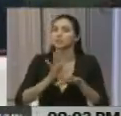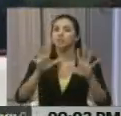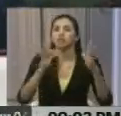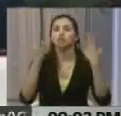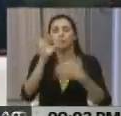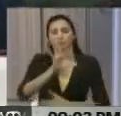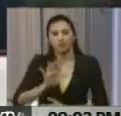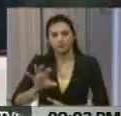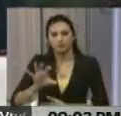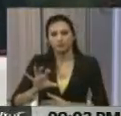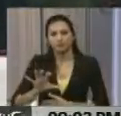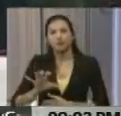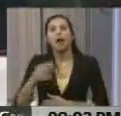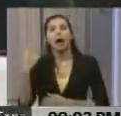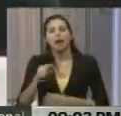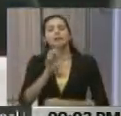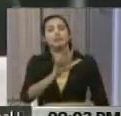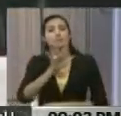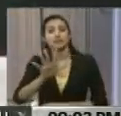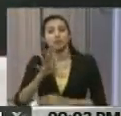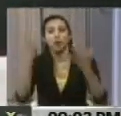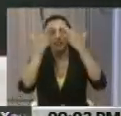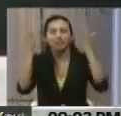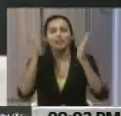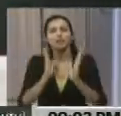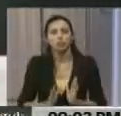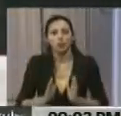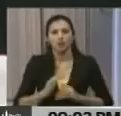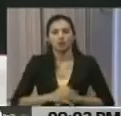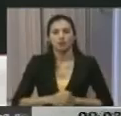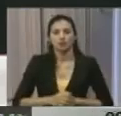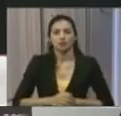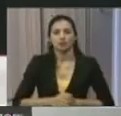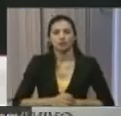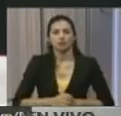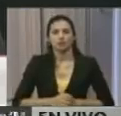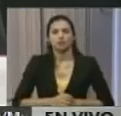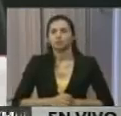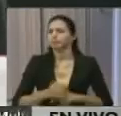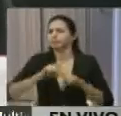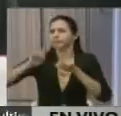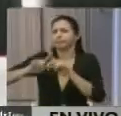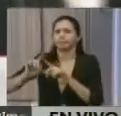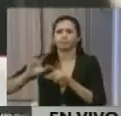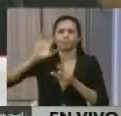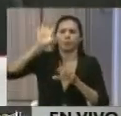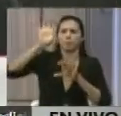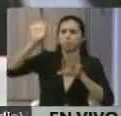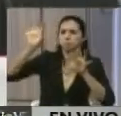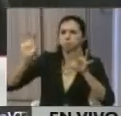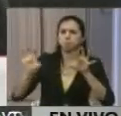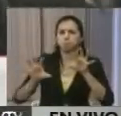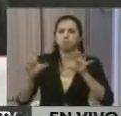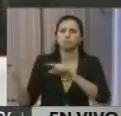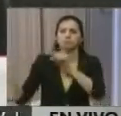18 países representados a través de 35 intelectuales de, bueno, distintos continentes, que han venido a